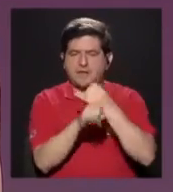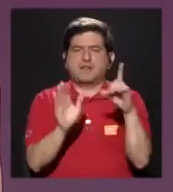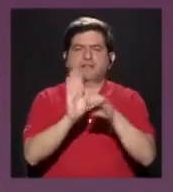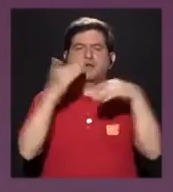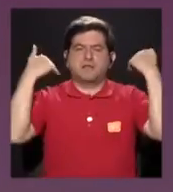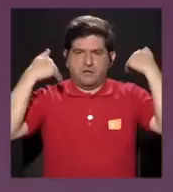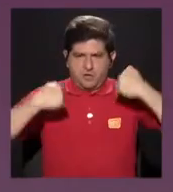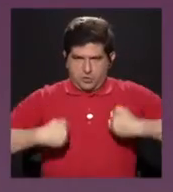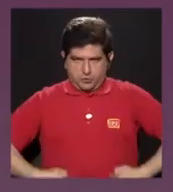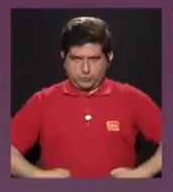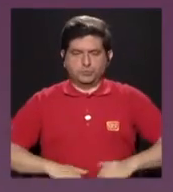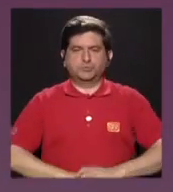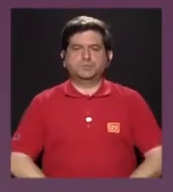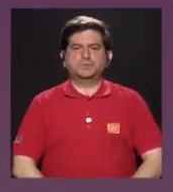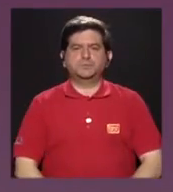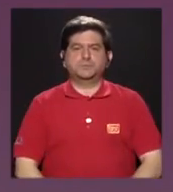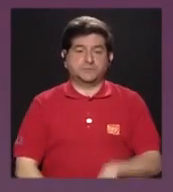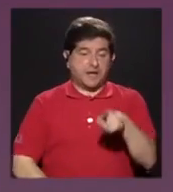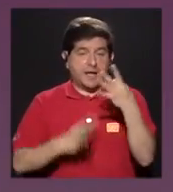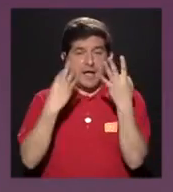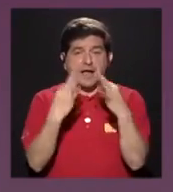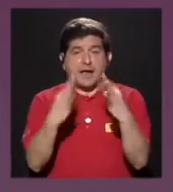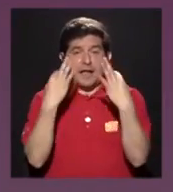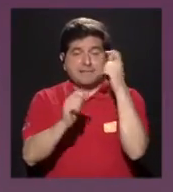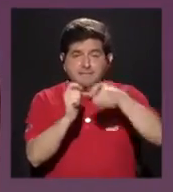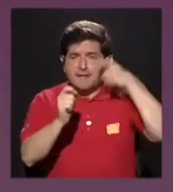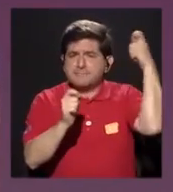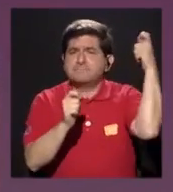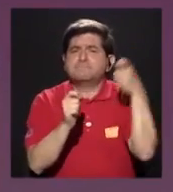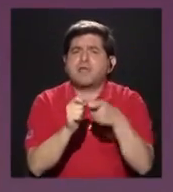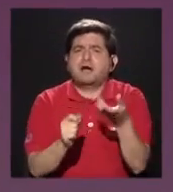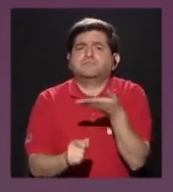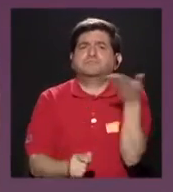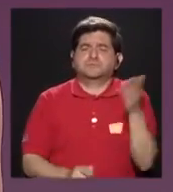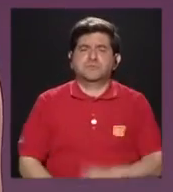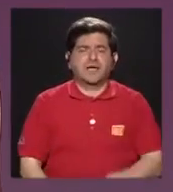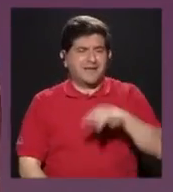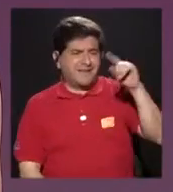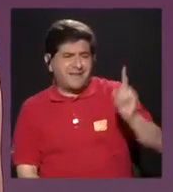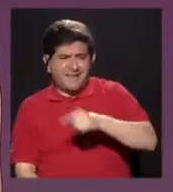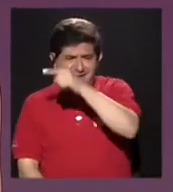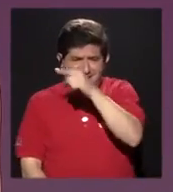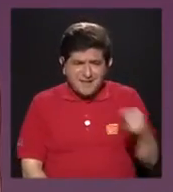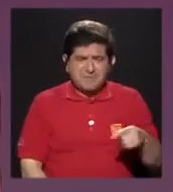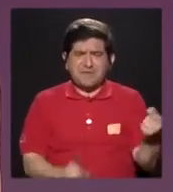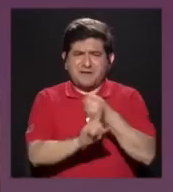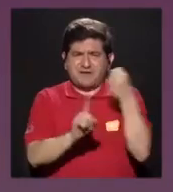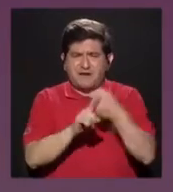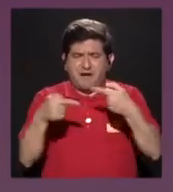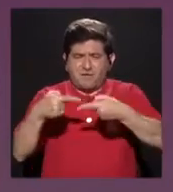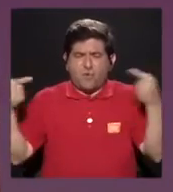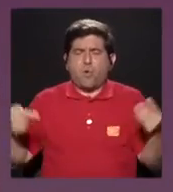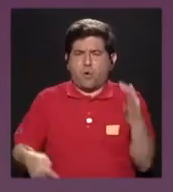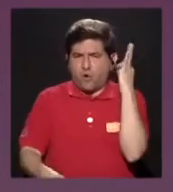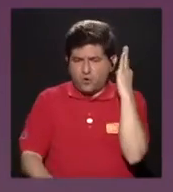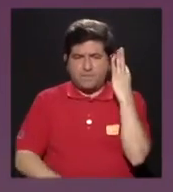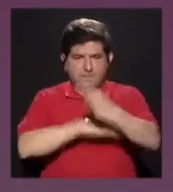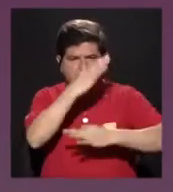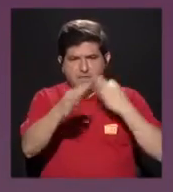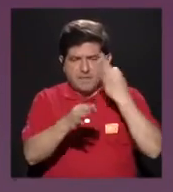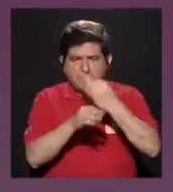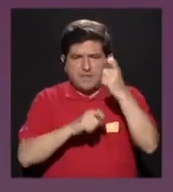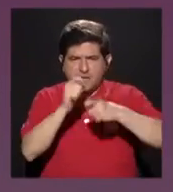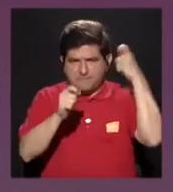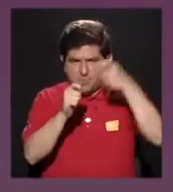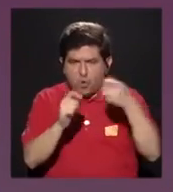derechos humanos que buscaba precisamente erradicar la violencia contra las mujeres es un tipo específico